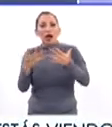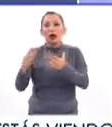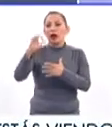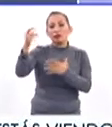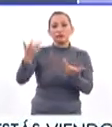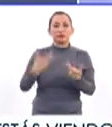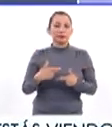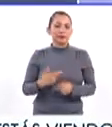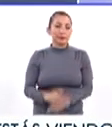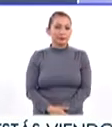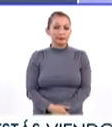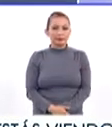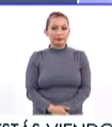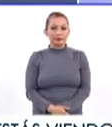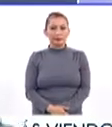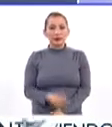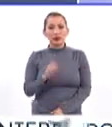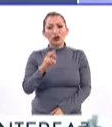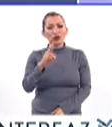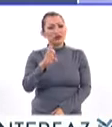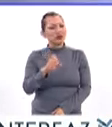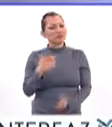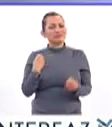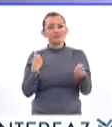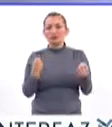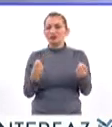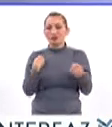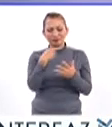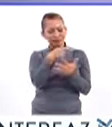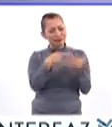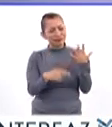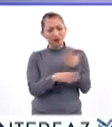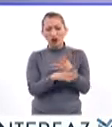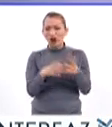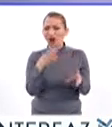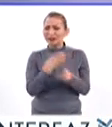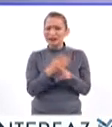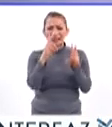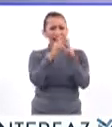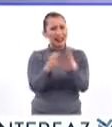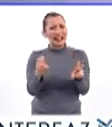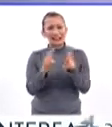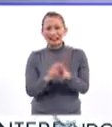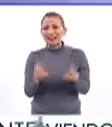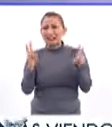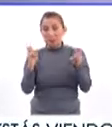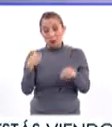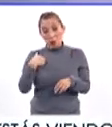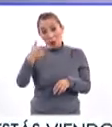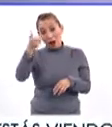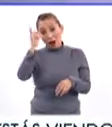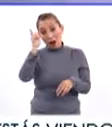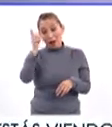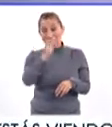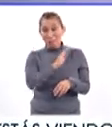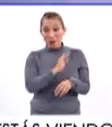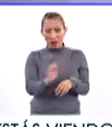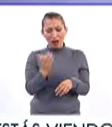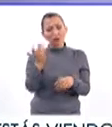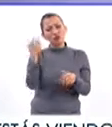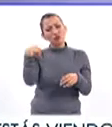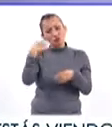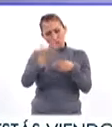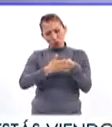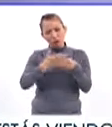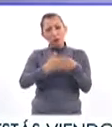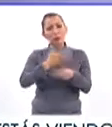con el otro. Pues doctora, son muchísimas aristas las que se deben de analizar en este tema. Yo espero que pueda acompañarnos